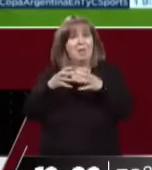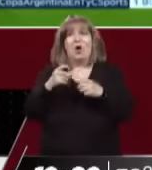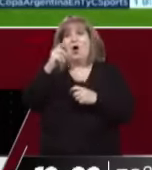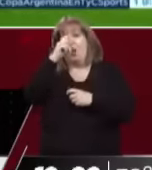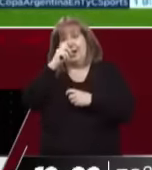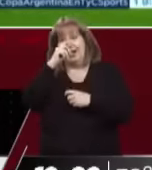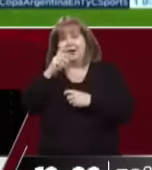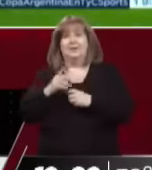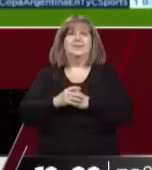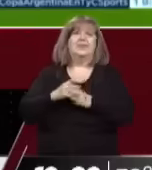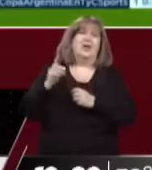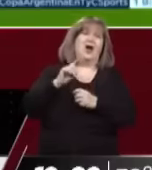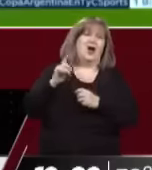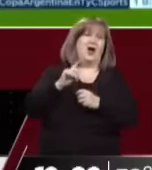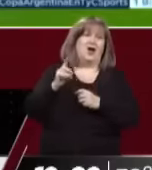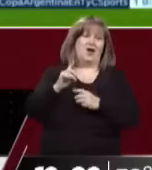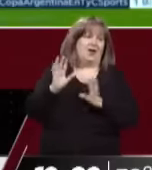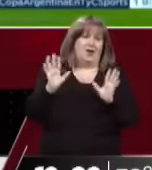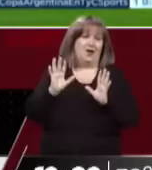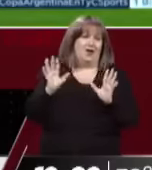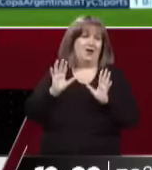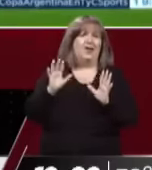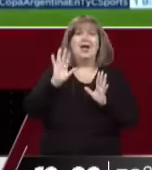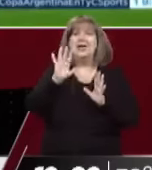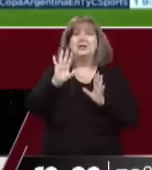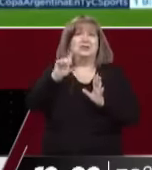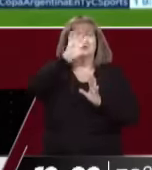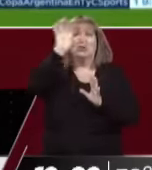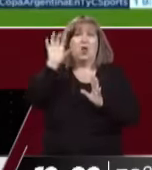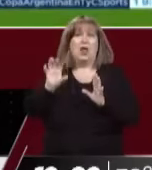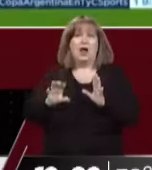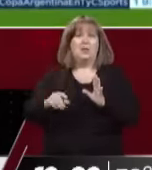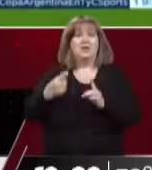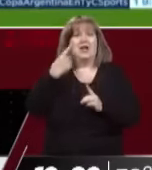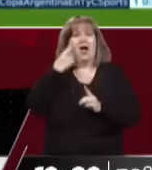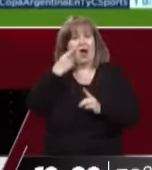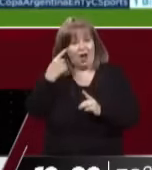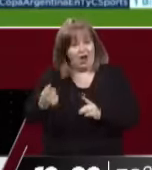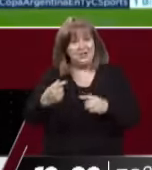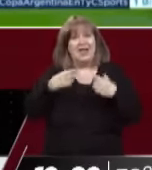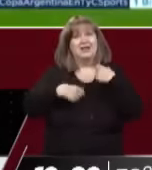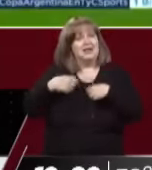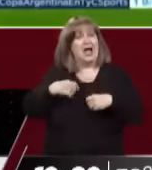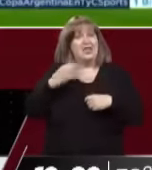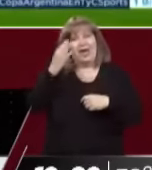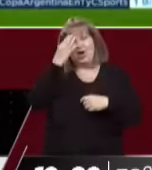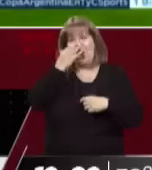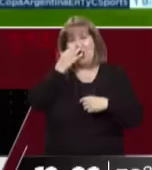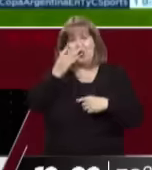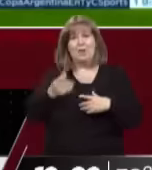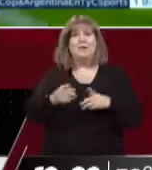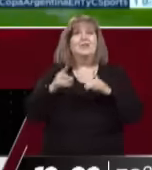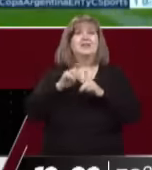y claro, es lejos, esa pregunta lo conoce, eso lo sabe todo el país. Y le decía, pero ¿es de hincha, es de fanático o es objetivo?